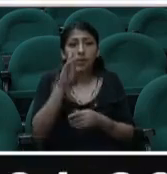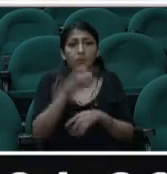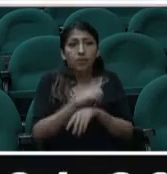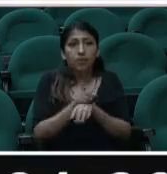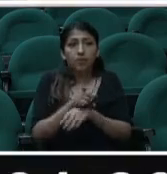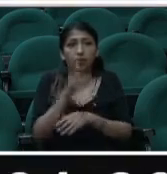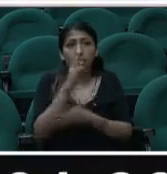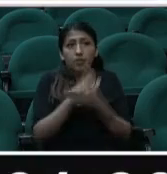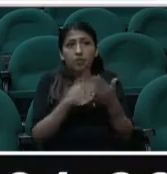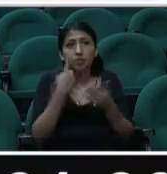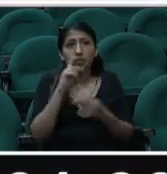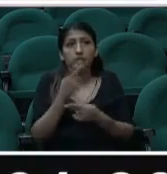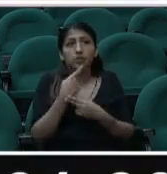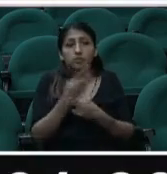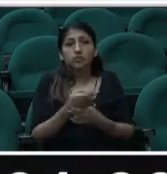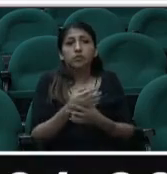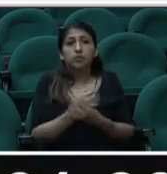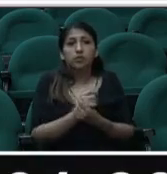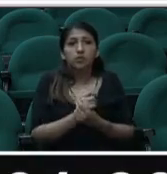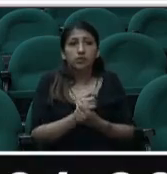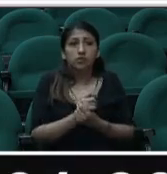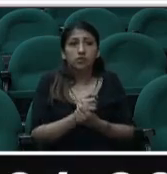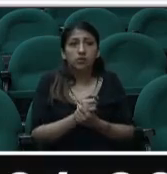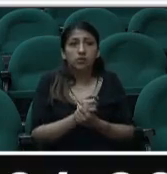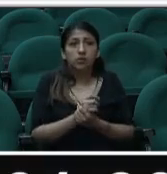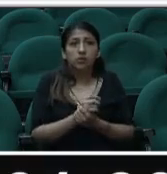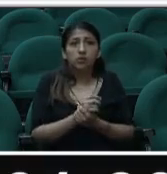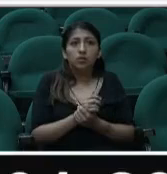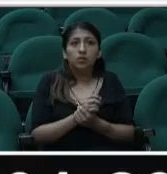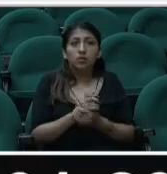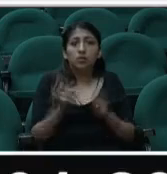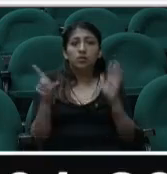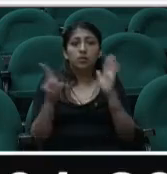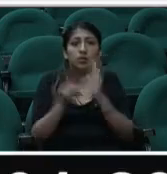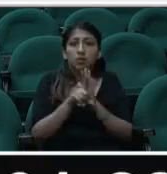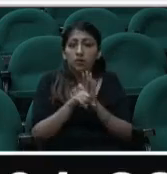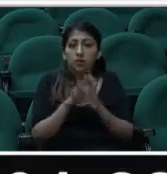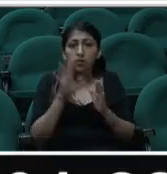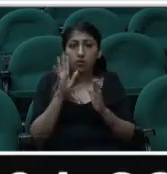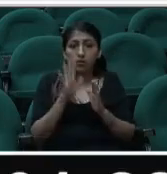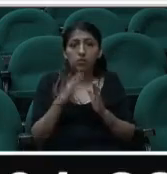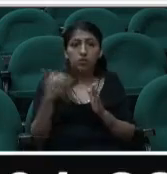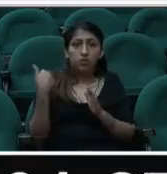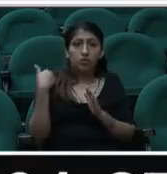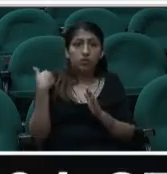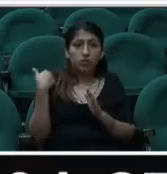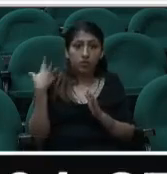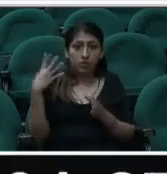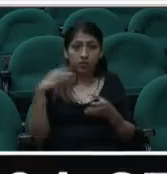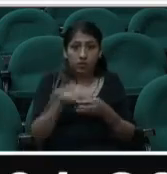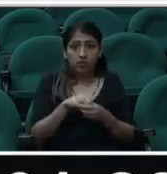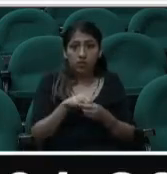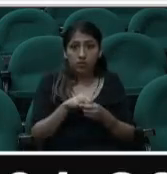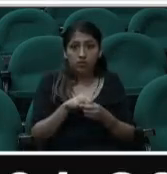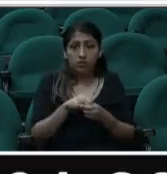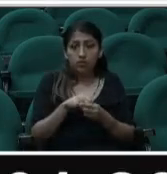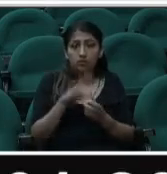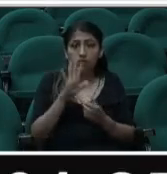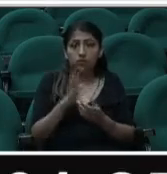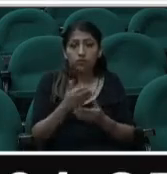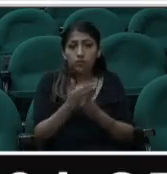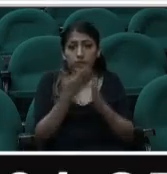un minuto 30 segundos para responder estimado elías la ley de simplicidad tributaria tiene dentro desde digamos de su